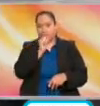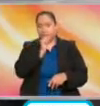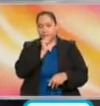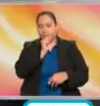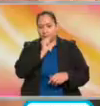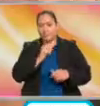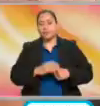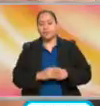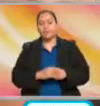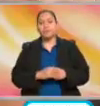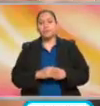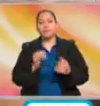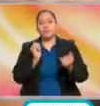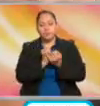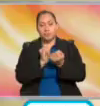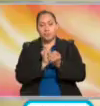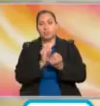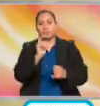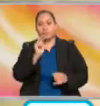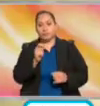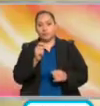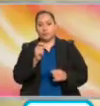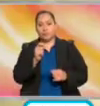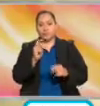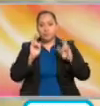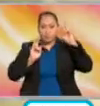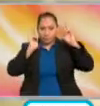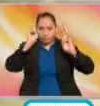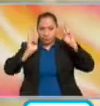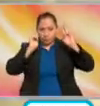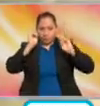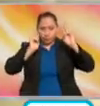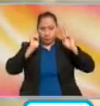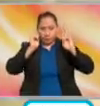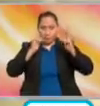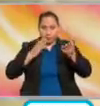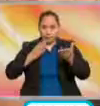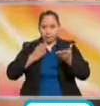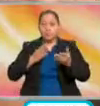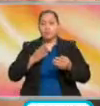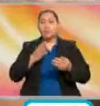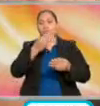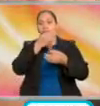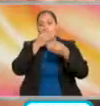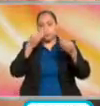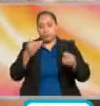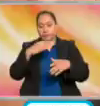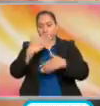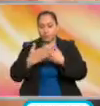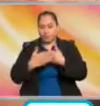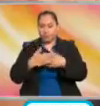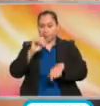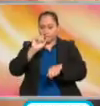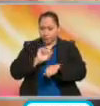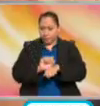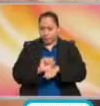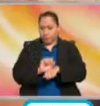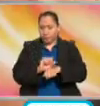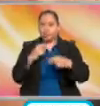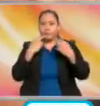También, como resultado de esta visita, se anunció que en las próximas semanas